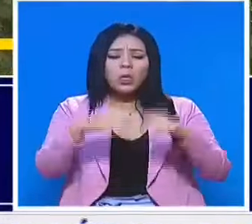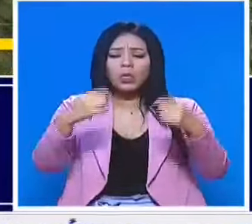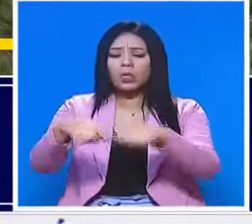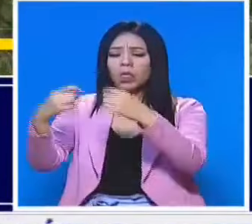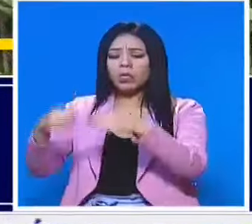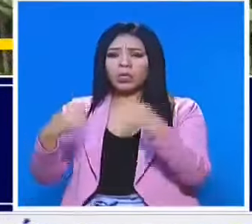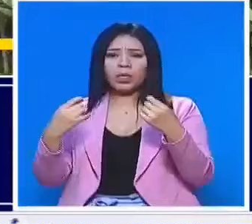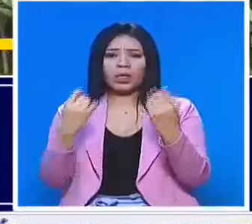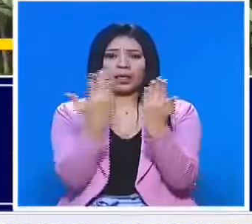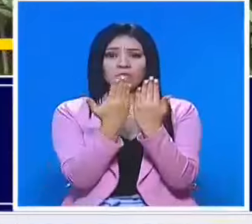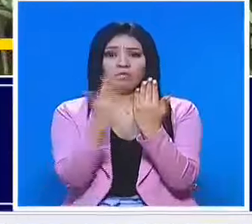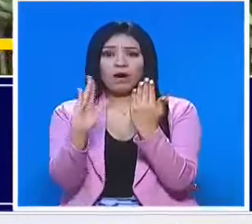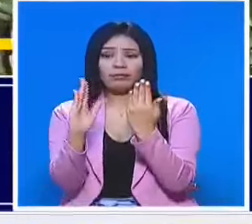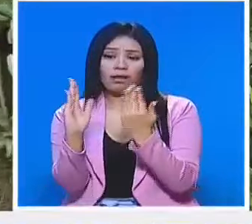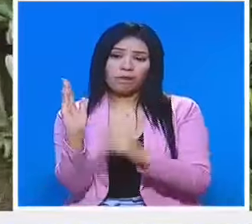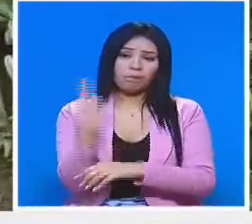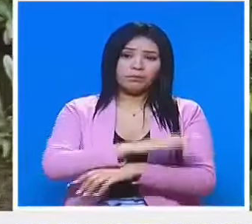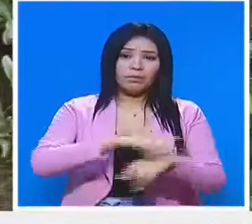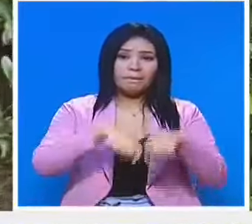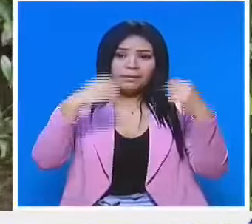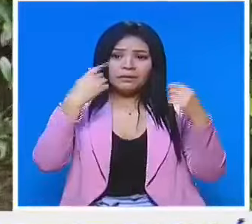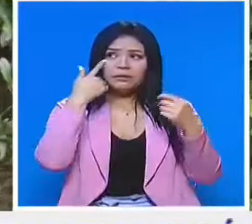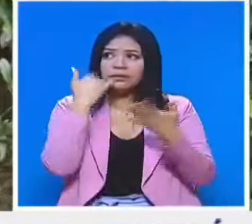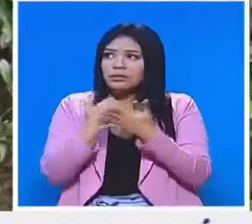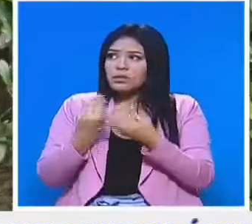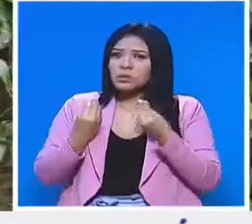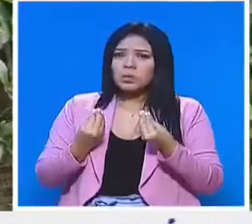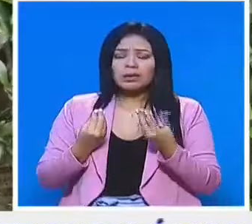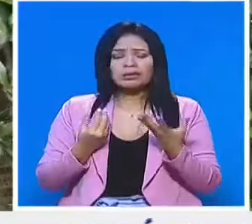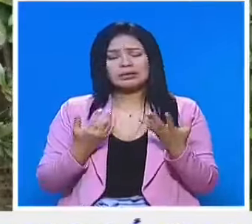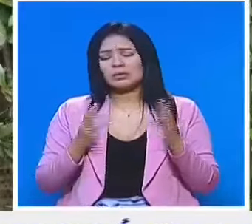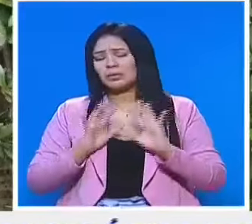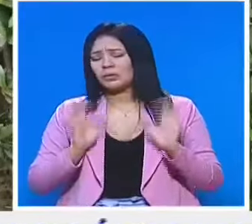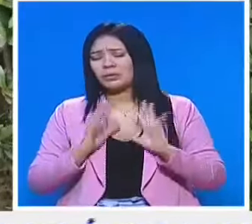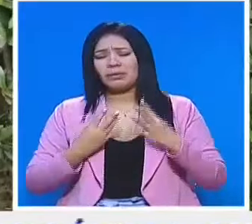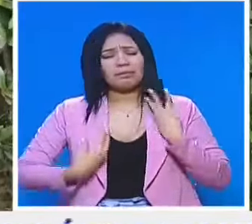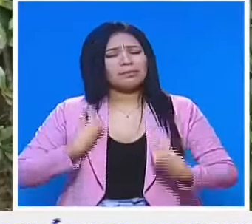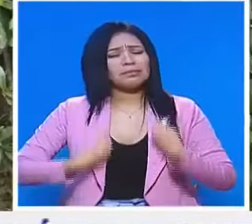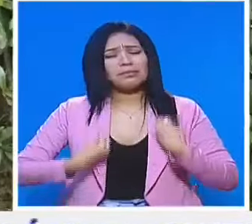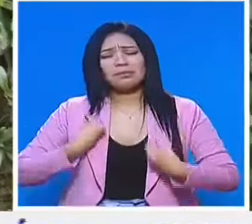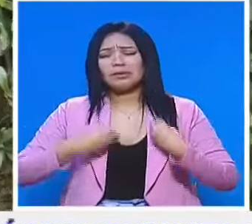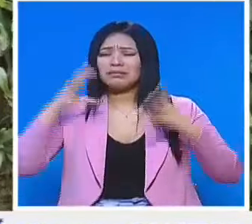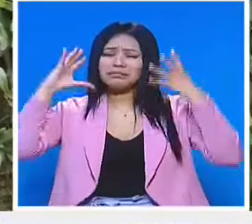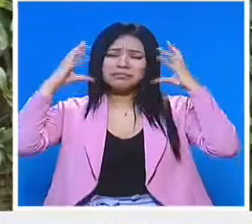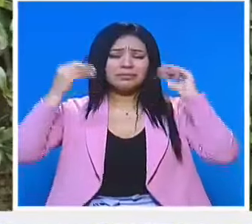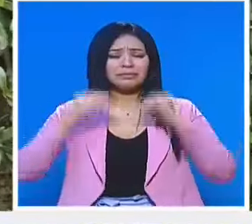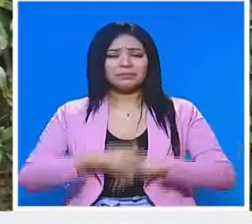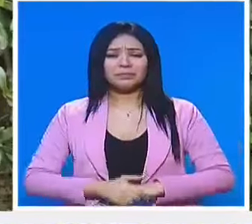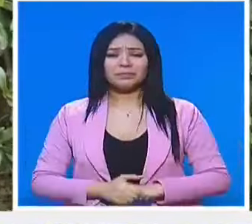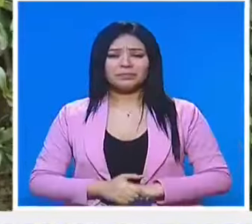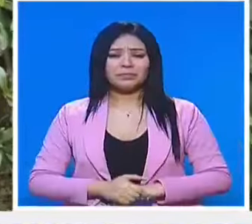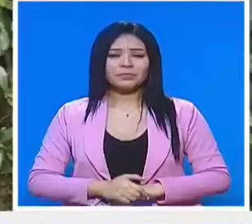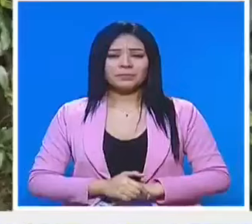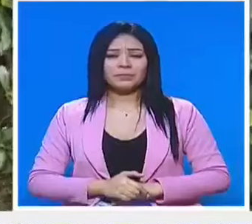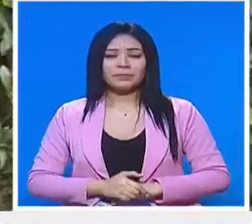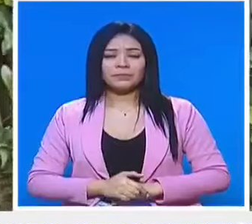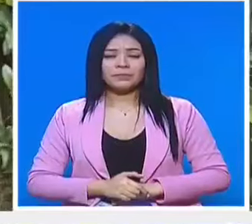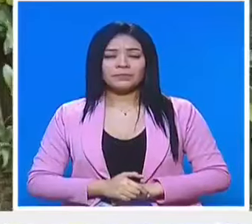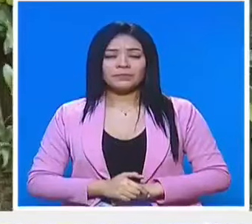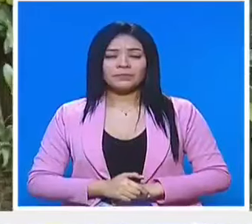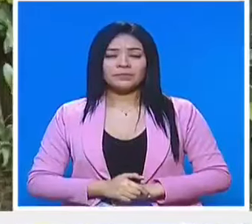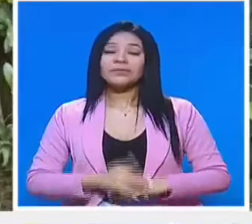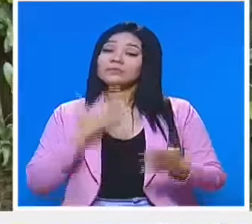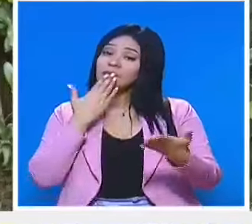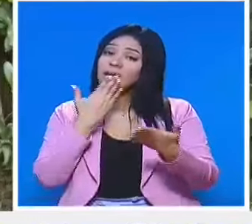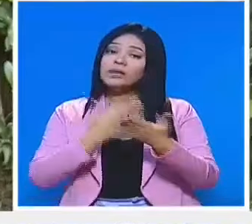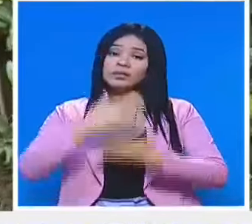se me vino. La verdad que fueron unos momentos demasiado, demasiado desesperantes. Ahora, bueno, bien, Dios, que le tenemos que